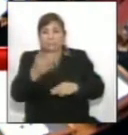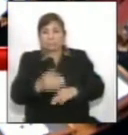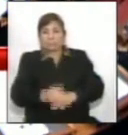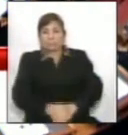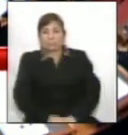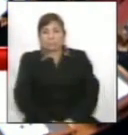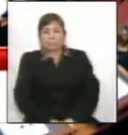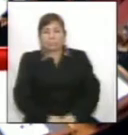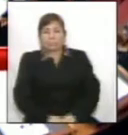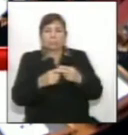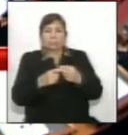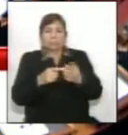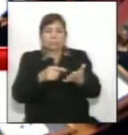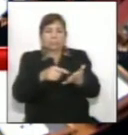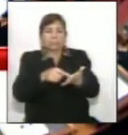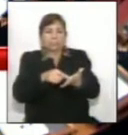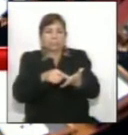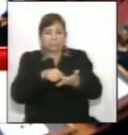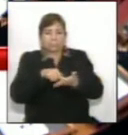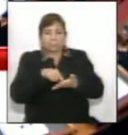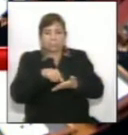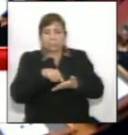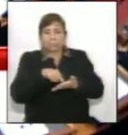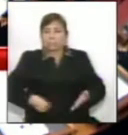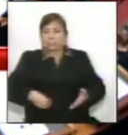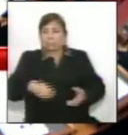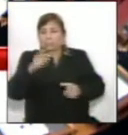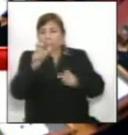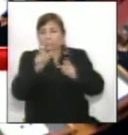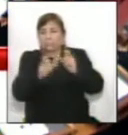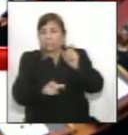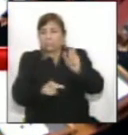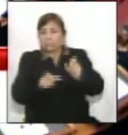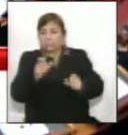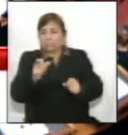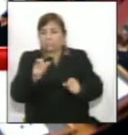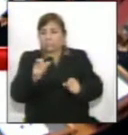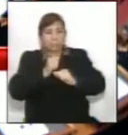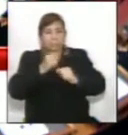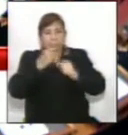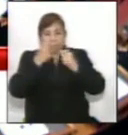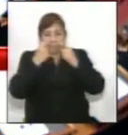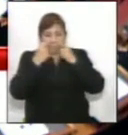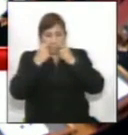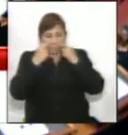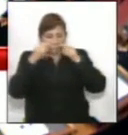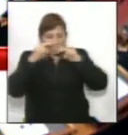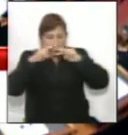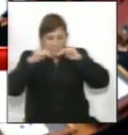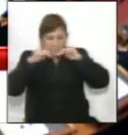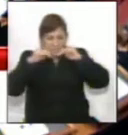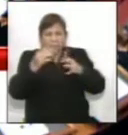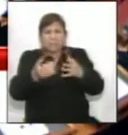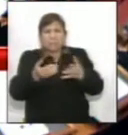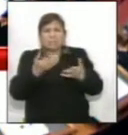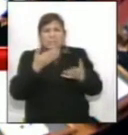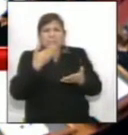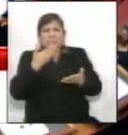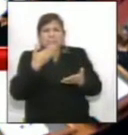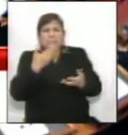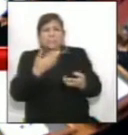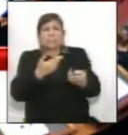empezar exigiendo al Ministerio Público una exhaustiva investigación para determinar los responsables de la muerte